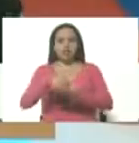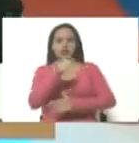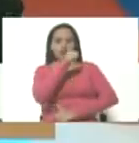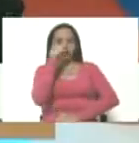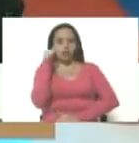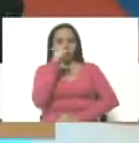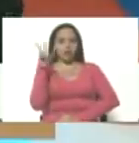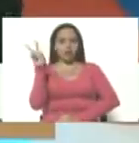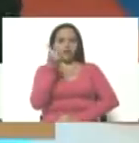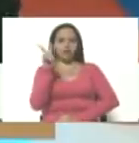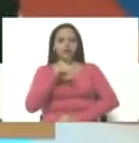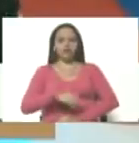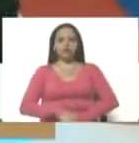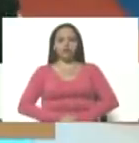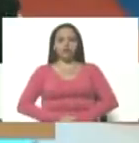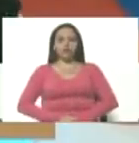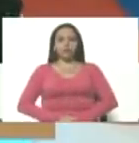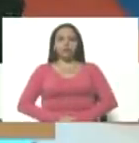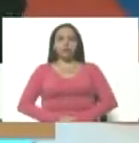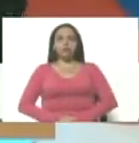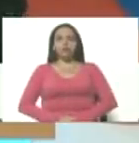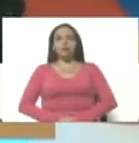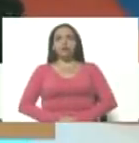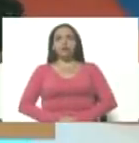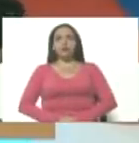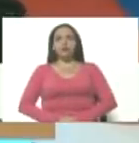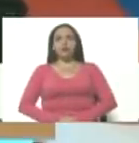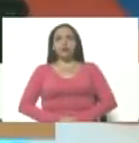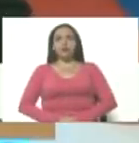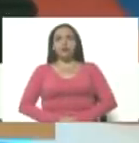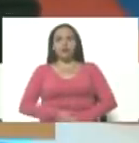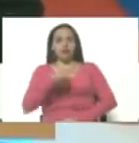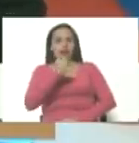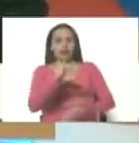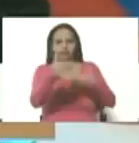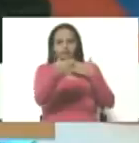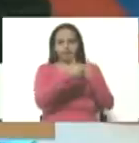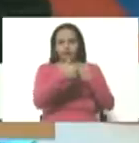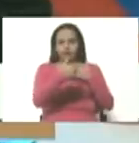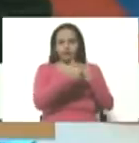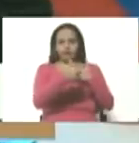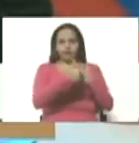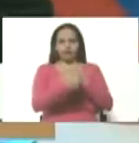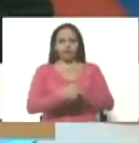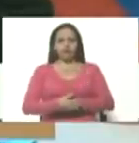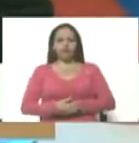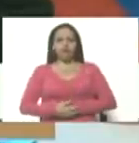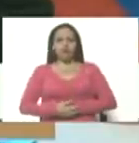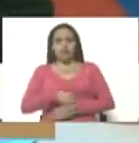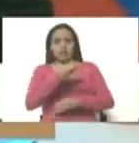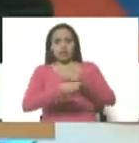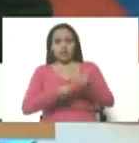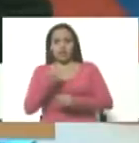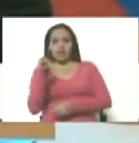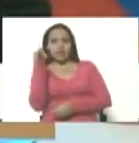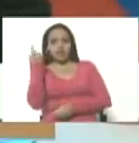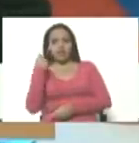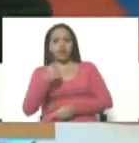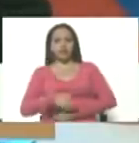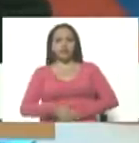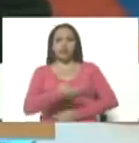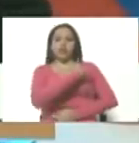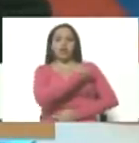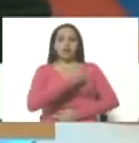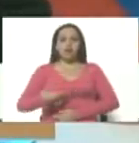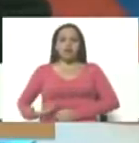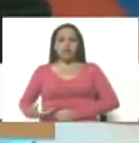Venezuela. Y ante los ataques que hiciera ayer el